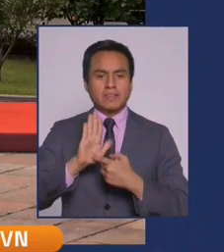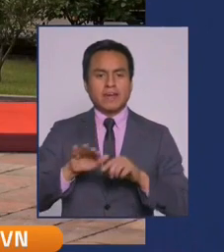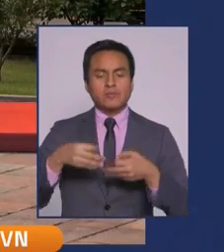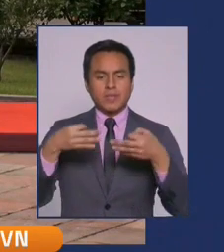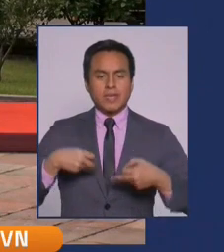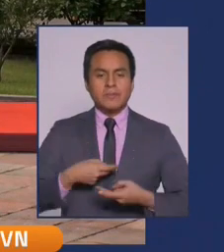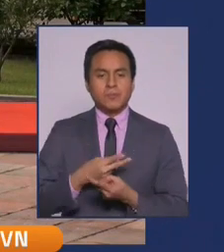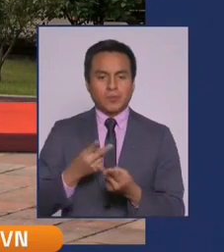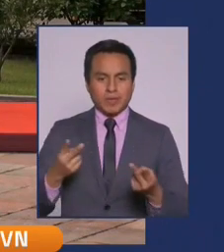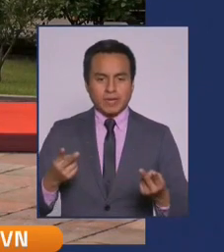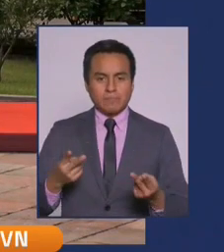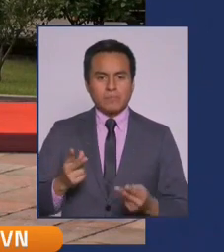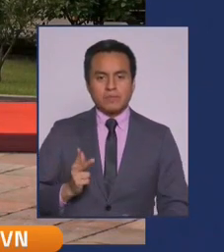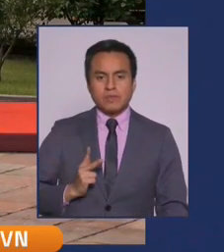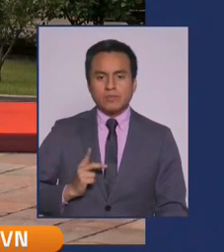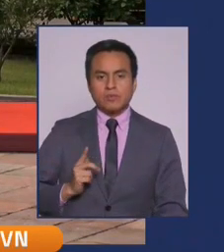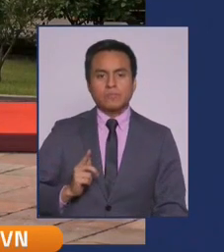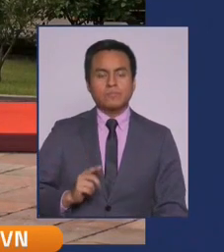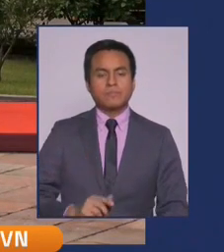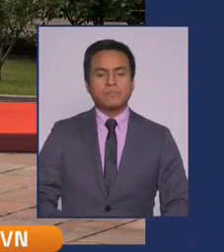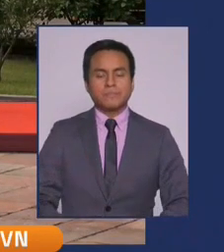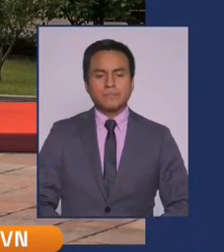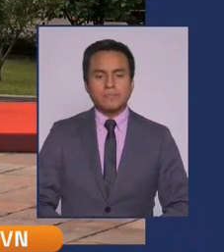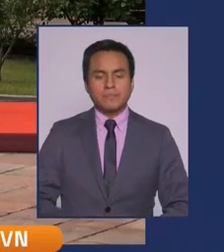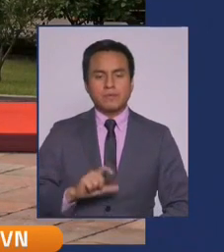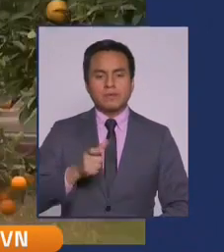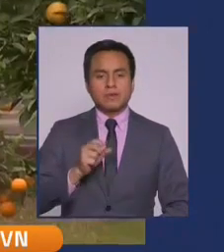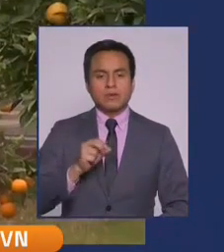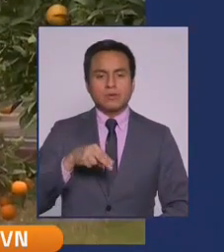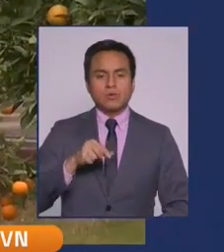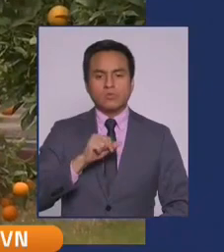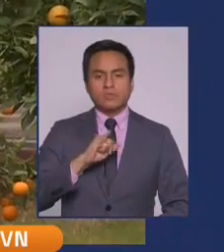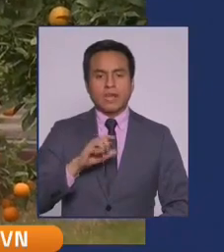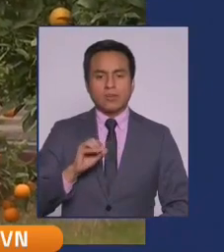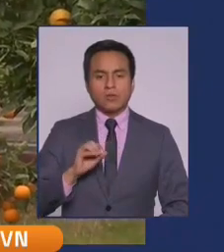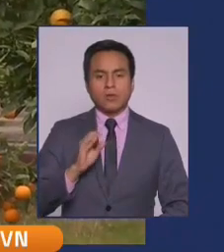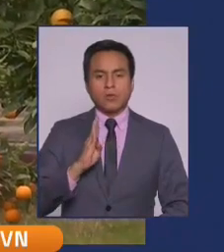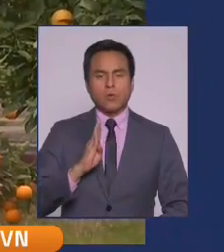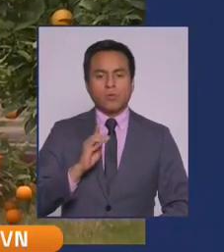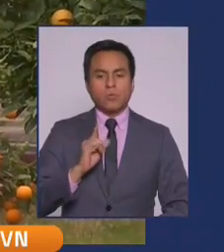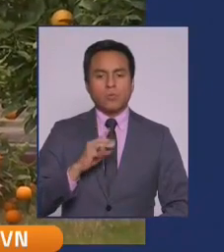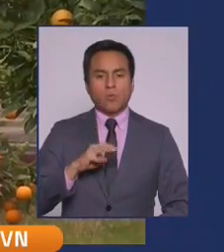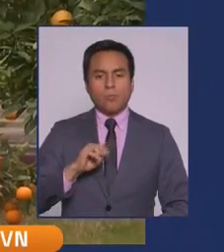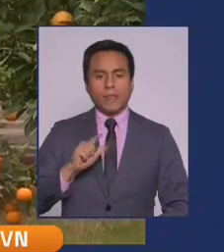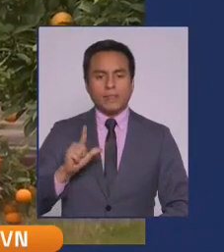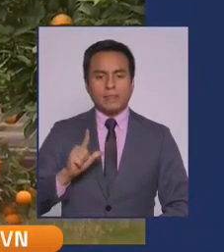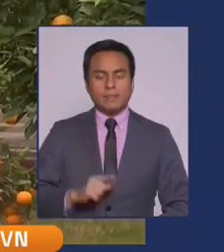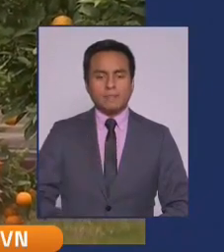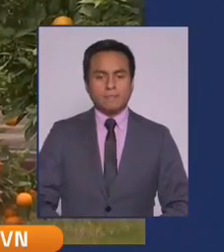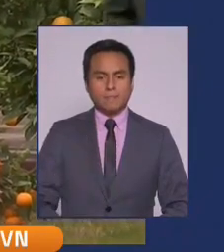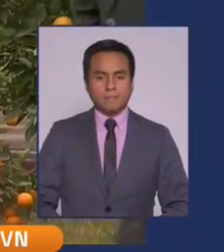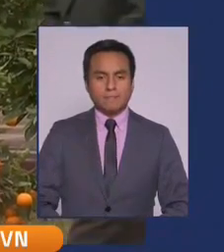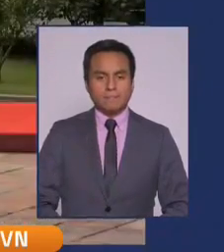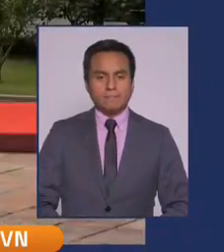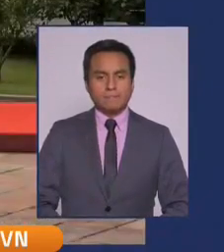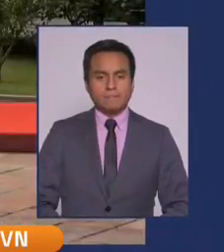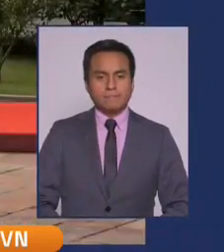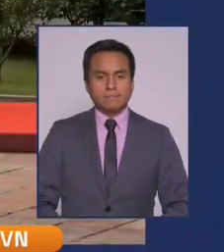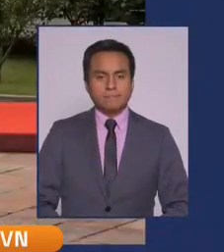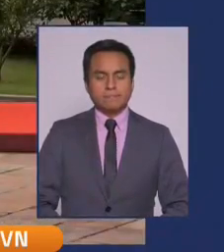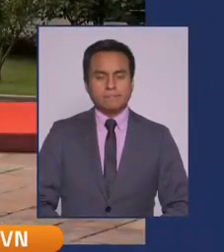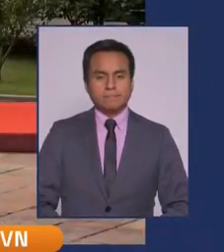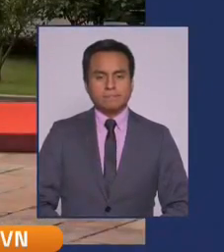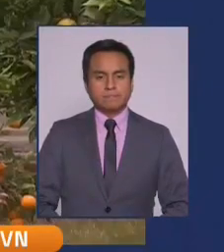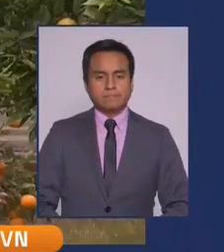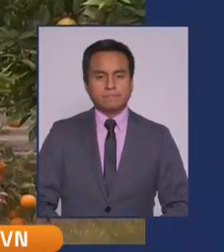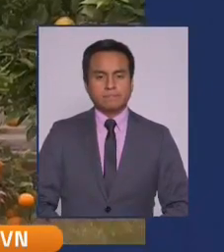Chillán, Viña del Mar, que son ciudades grandes, esos alcaldes que se quisieran habían tenido que renunciar en abril, por